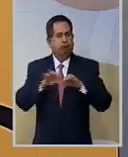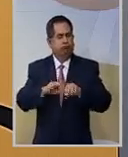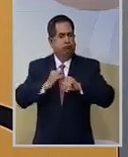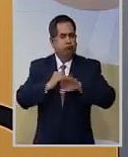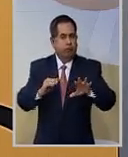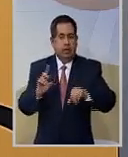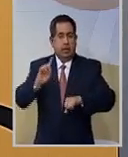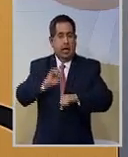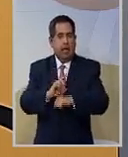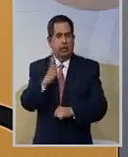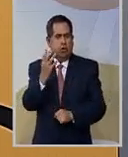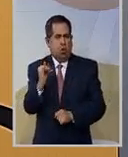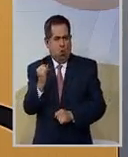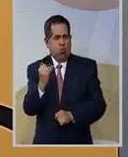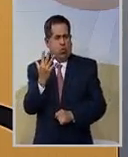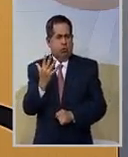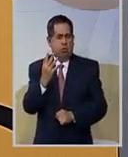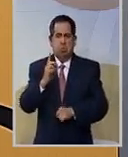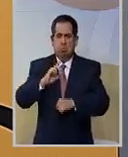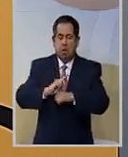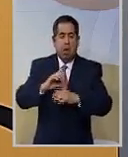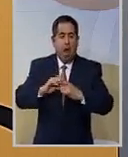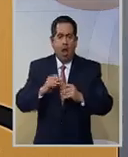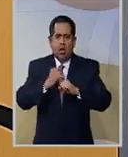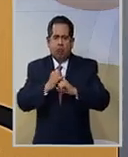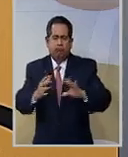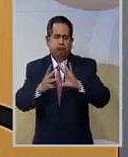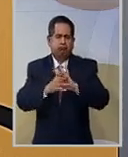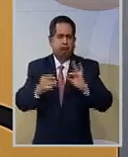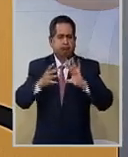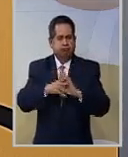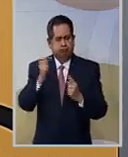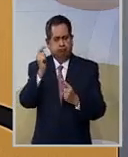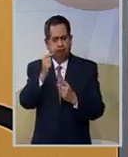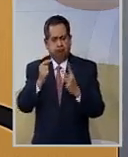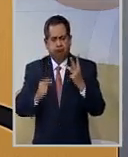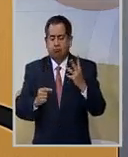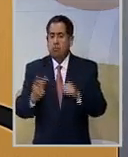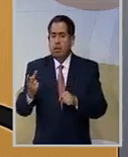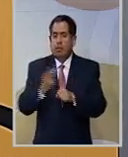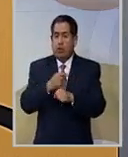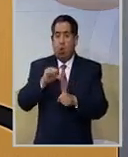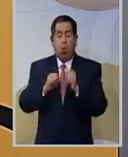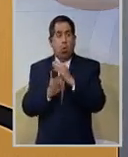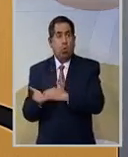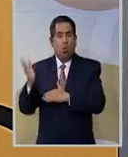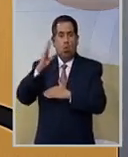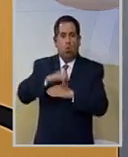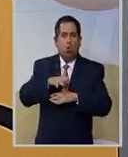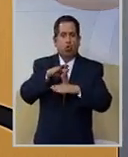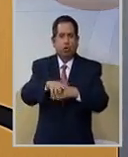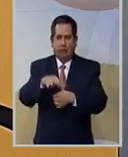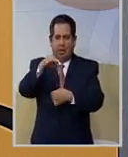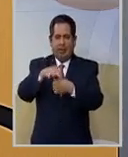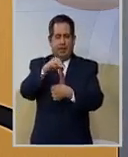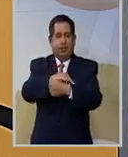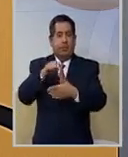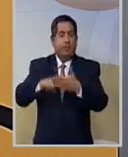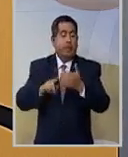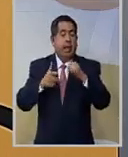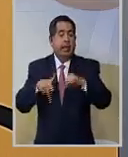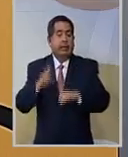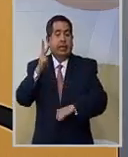5 de junio, donde le hemos estado informando acerca de lo que está ocurriendo en esta jornada electoral que se lleva a cabo en